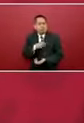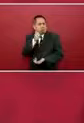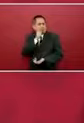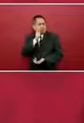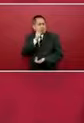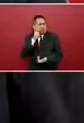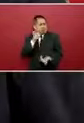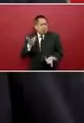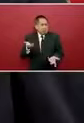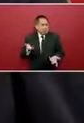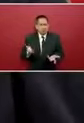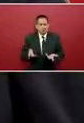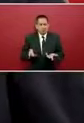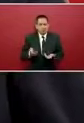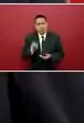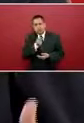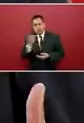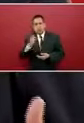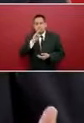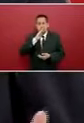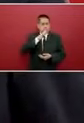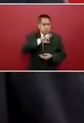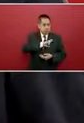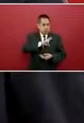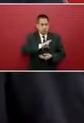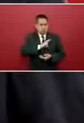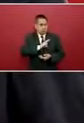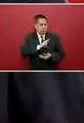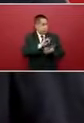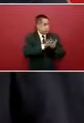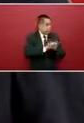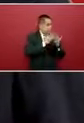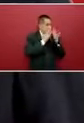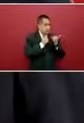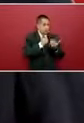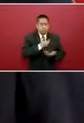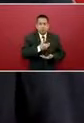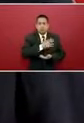Hay madres solteras que